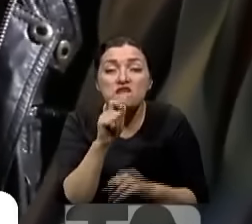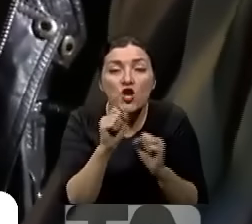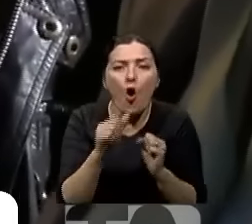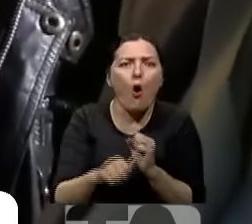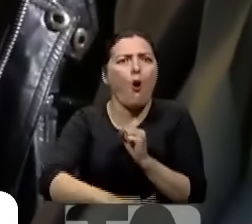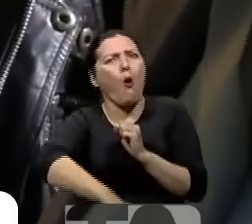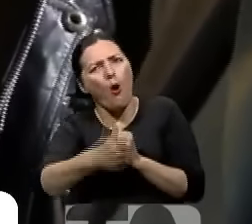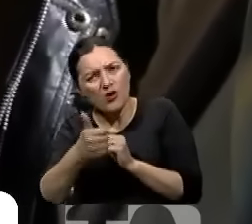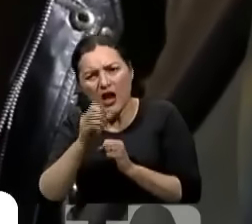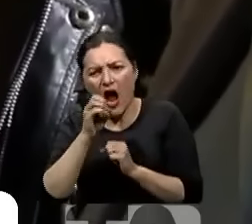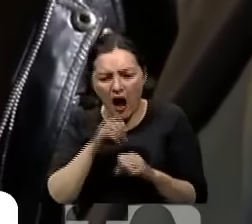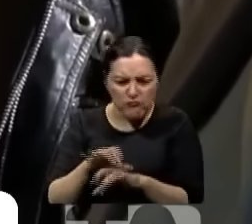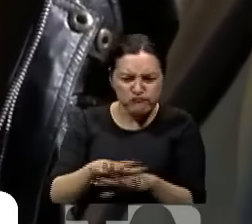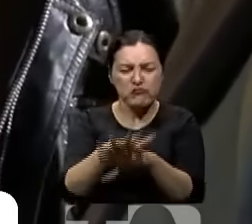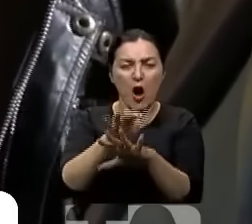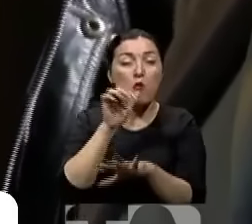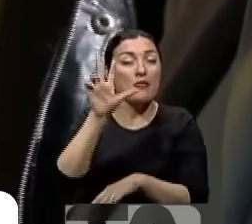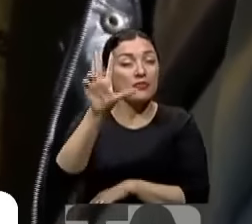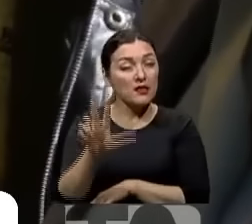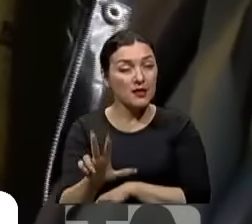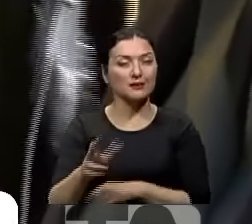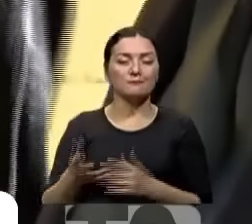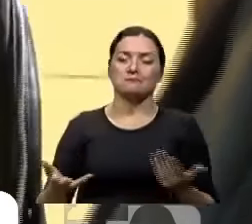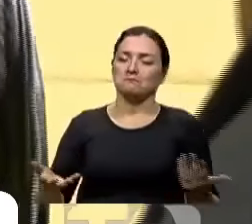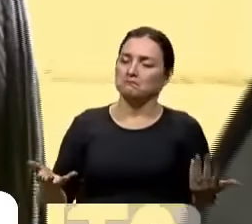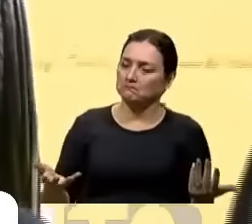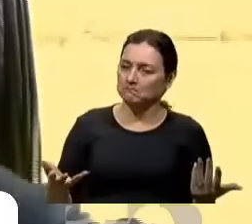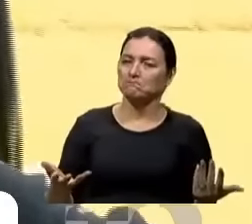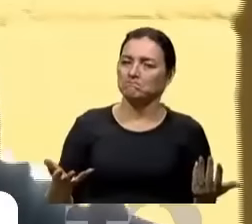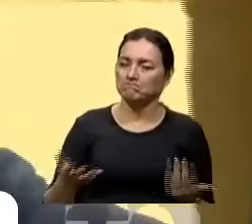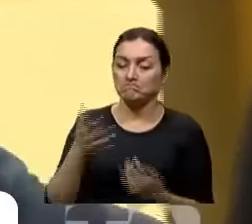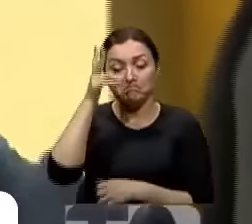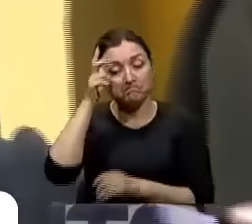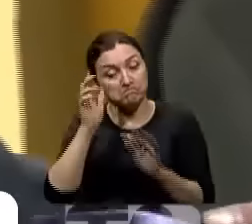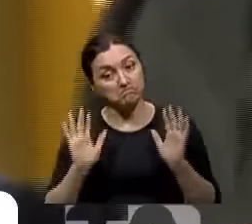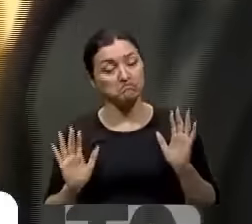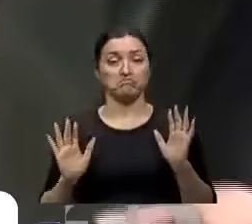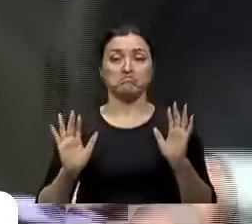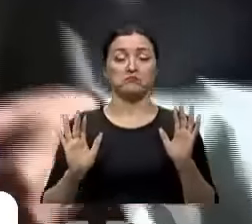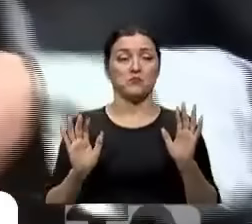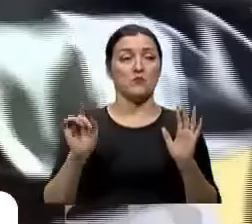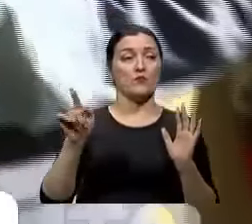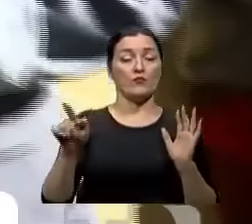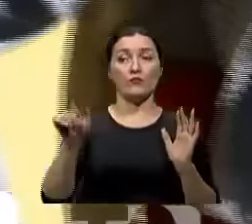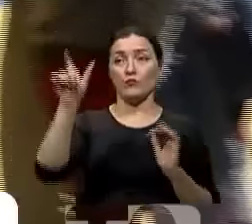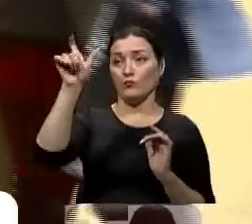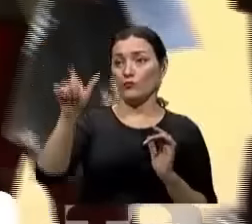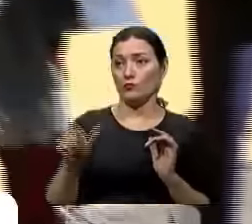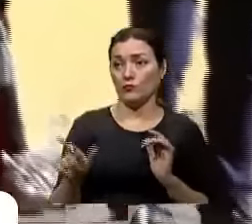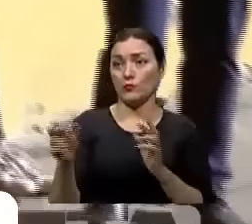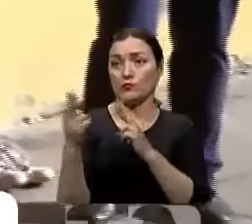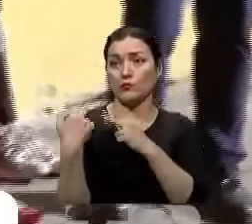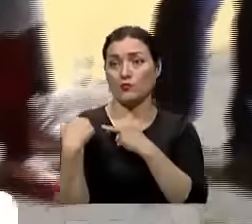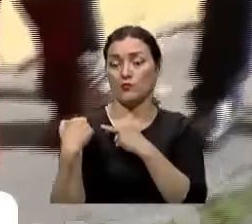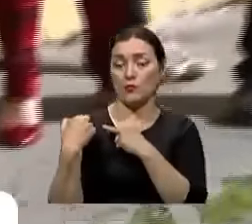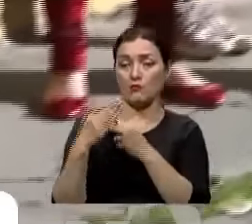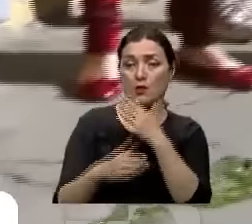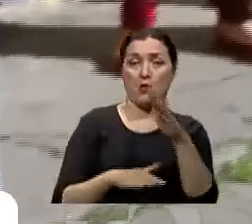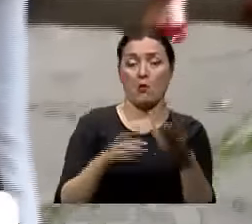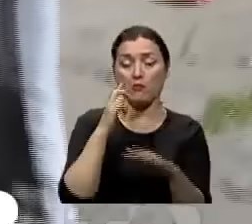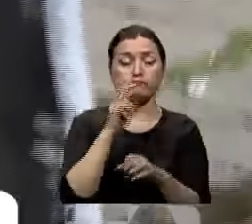de estas situaciones. Entonces yo me imagino que deberían poner, aunque sea una persona que vaya fijándose